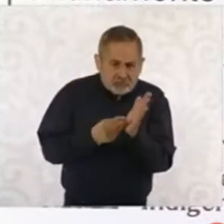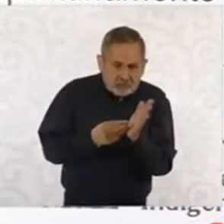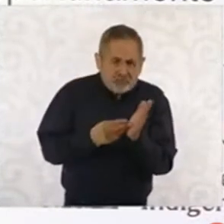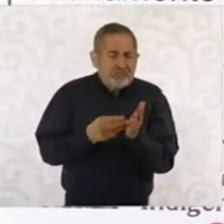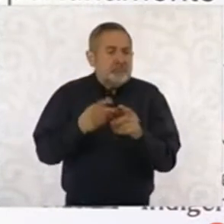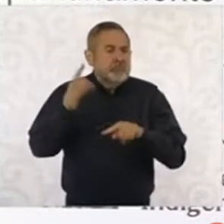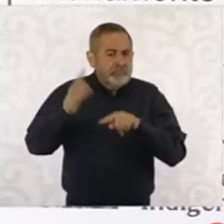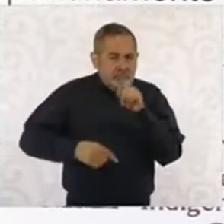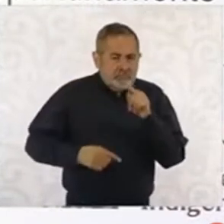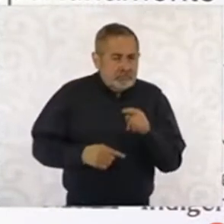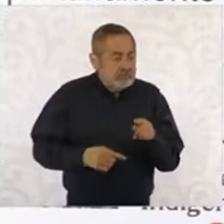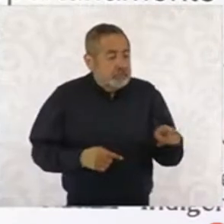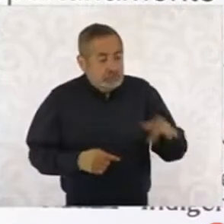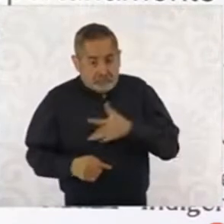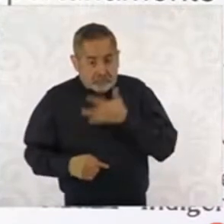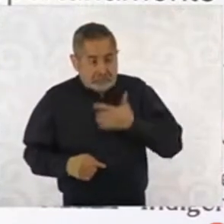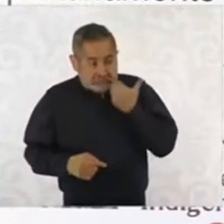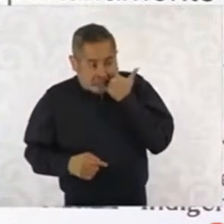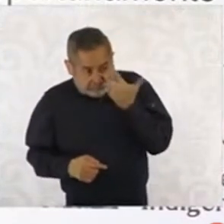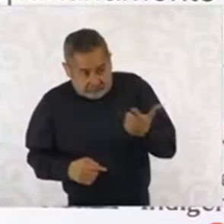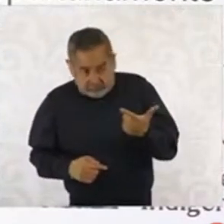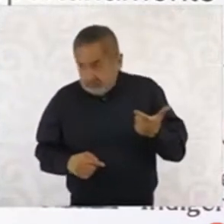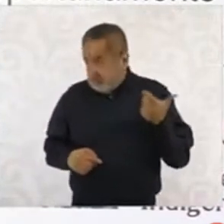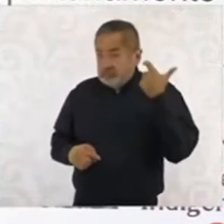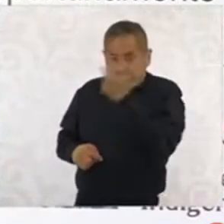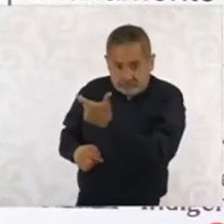recargos, si es que desea pagar.